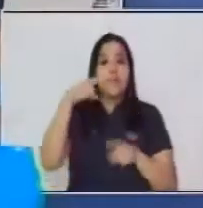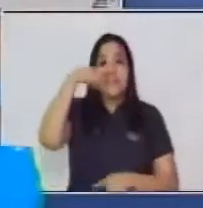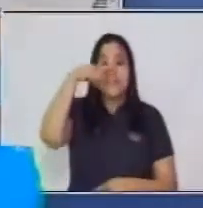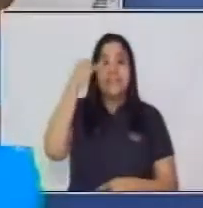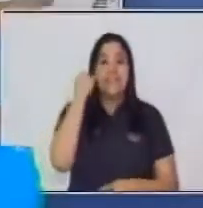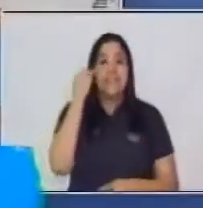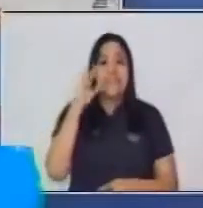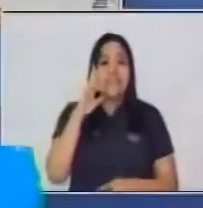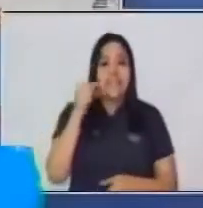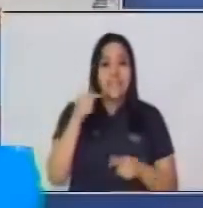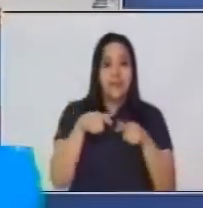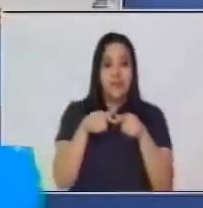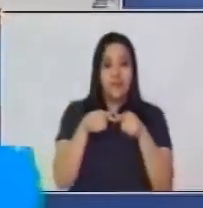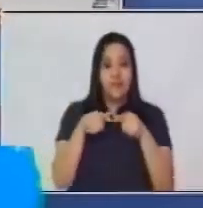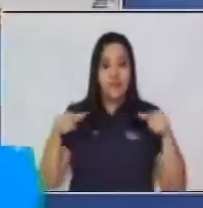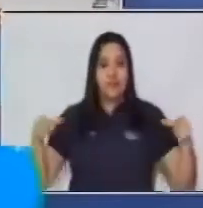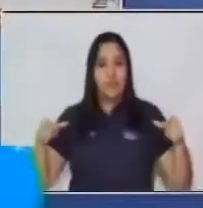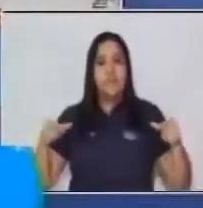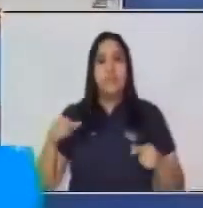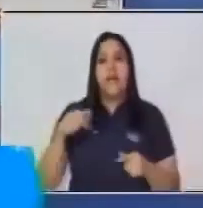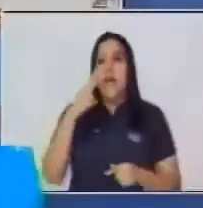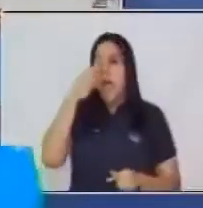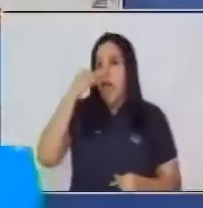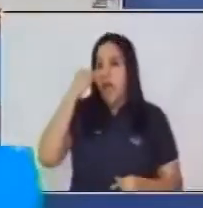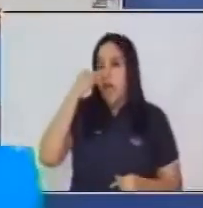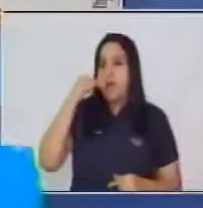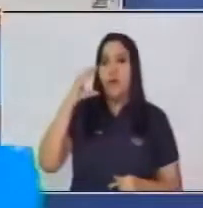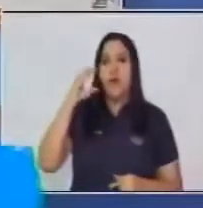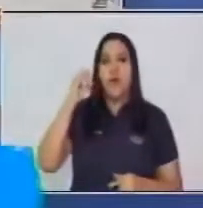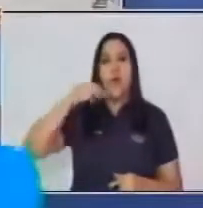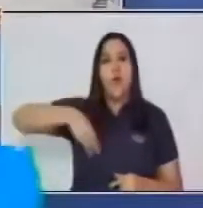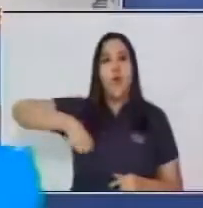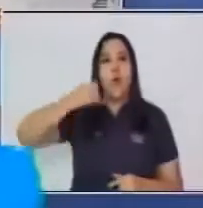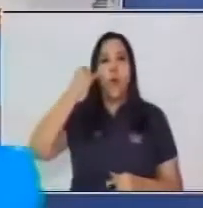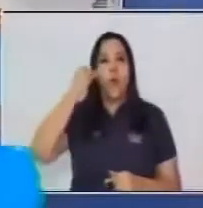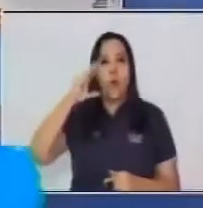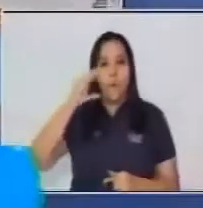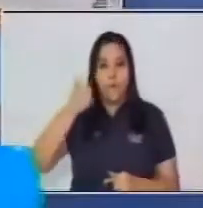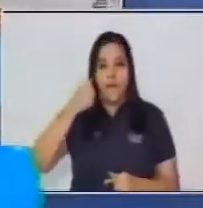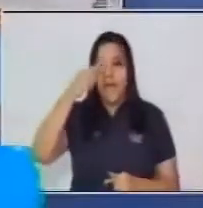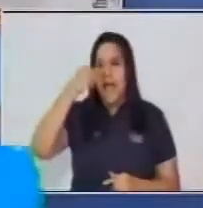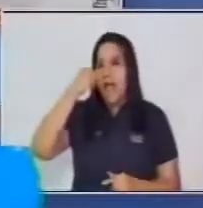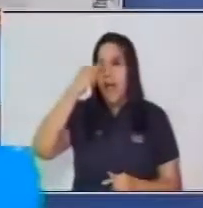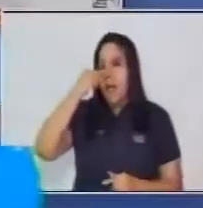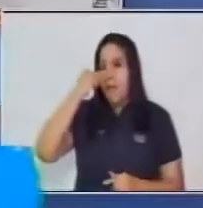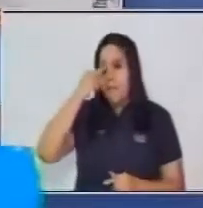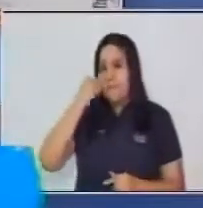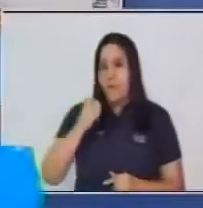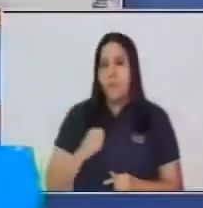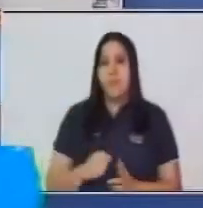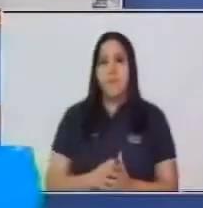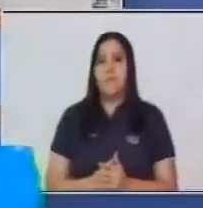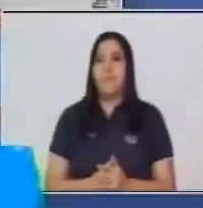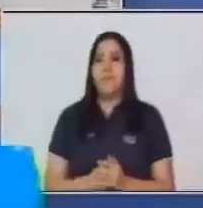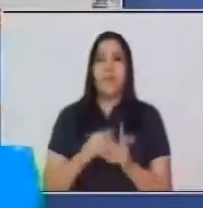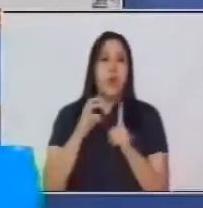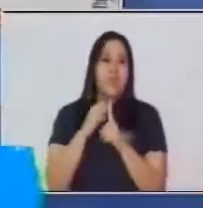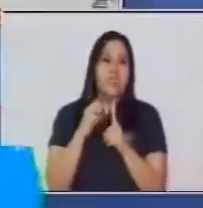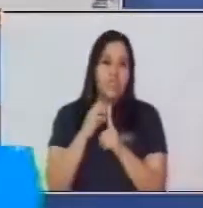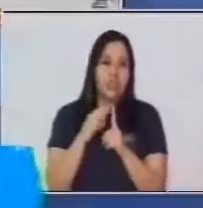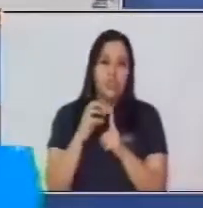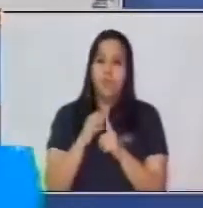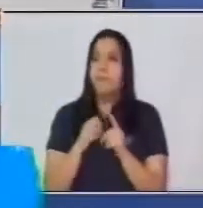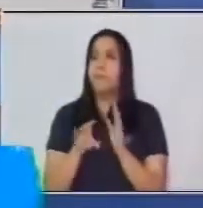cómica. ¿Has visto tú alguna tira o alguna caricatura? Vamos a ver si logras reconocer alguno de los personajes acá. ¿Sabes cuál